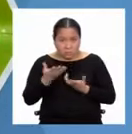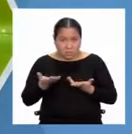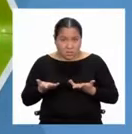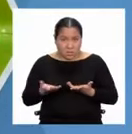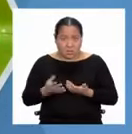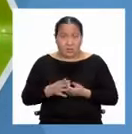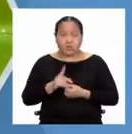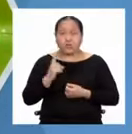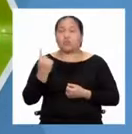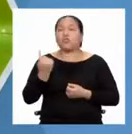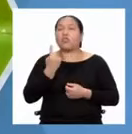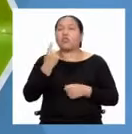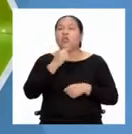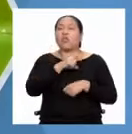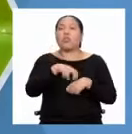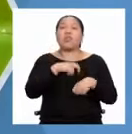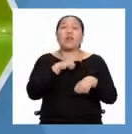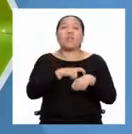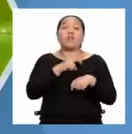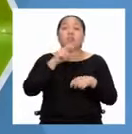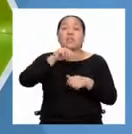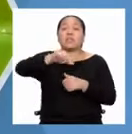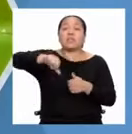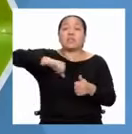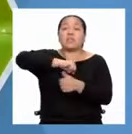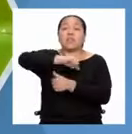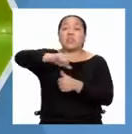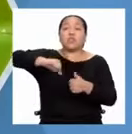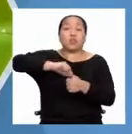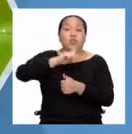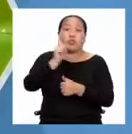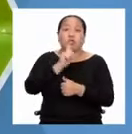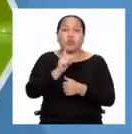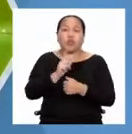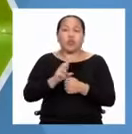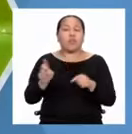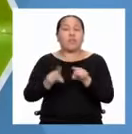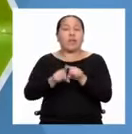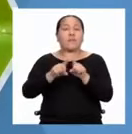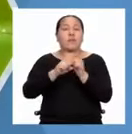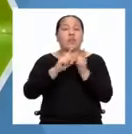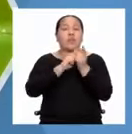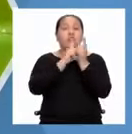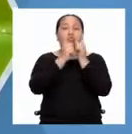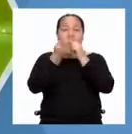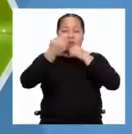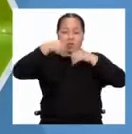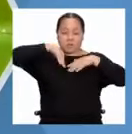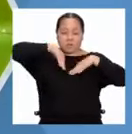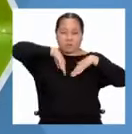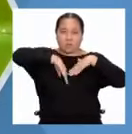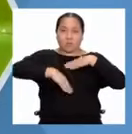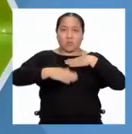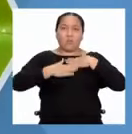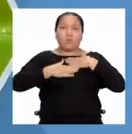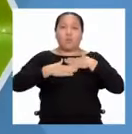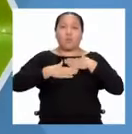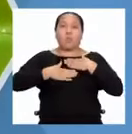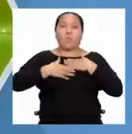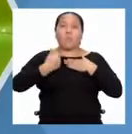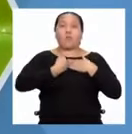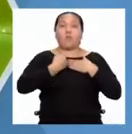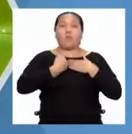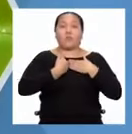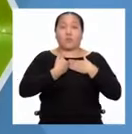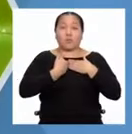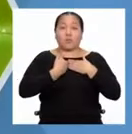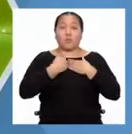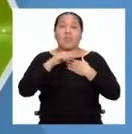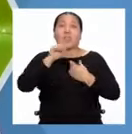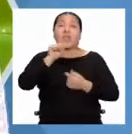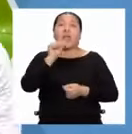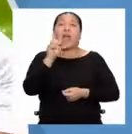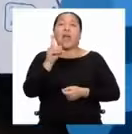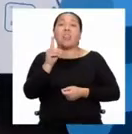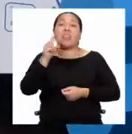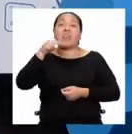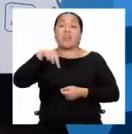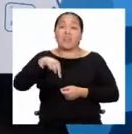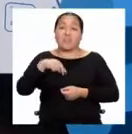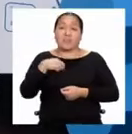la naturaleza de su entorno, sino también los cambios en el organismo de los seres, sobre todo en su